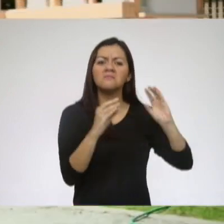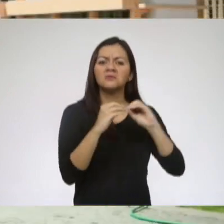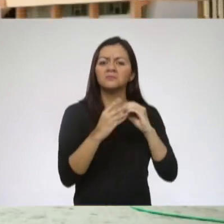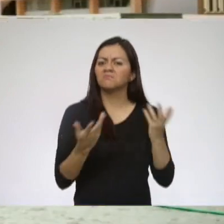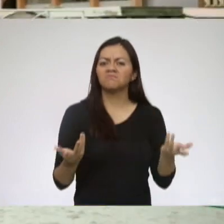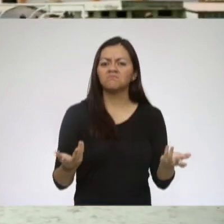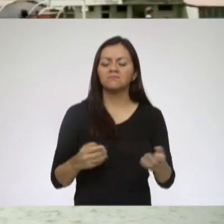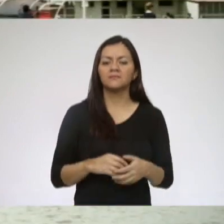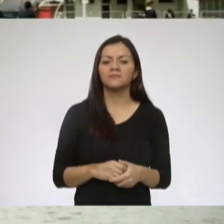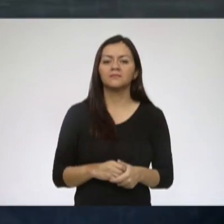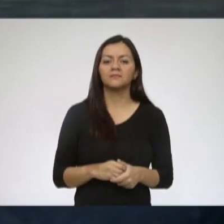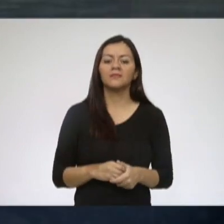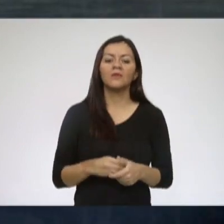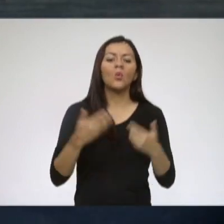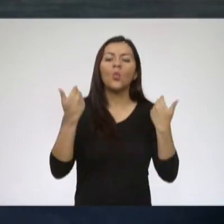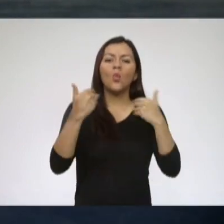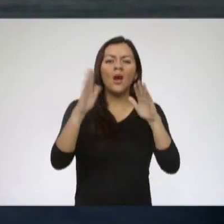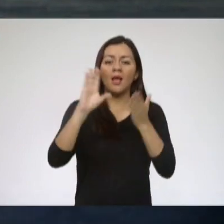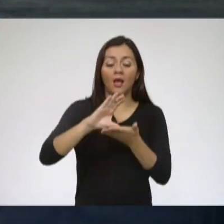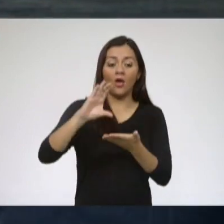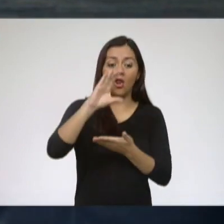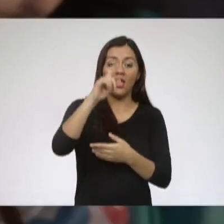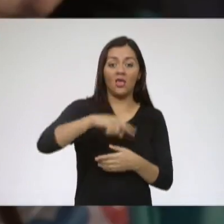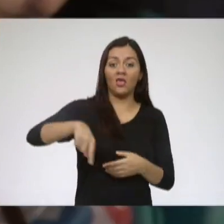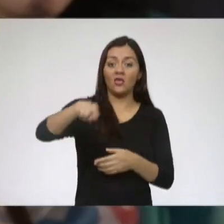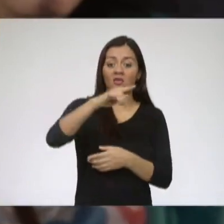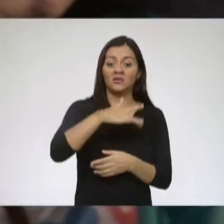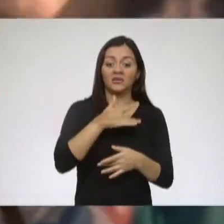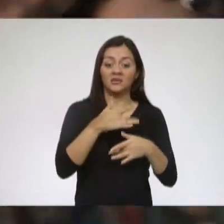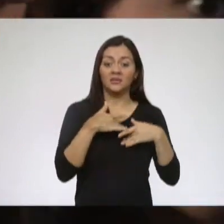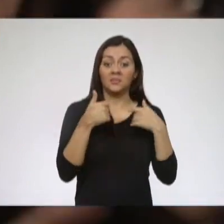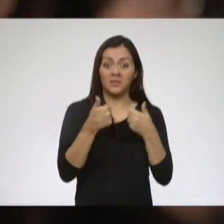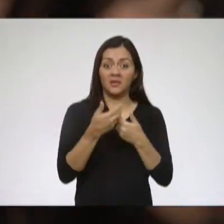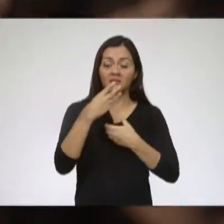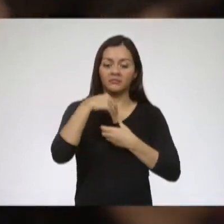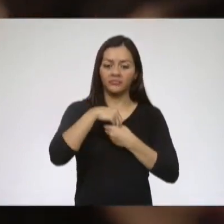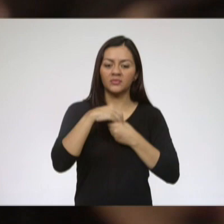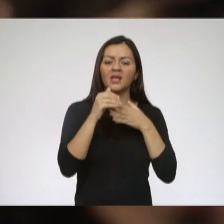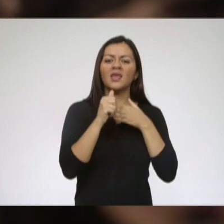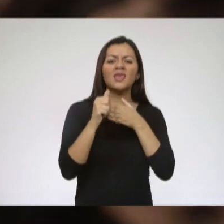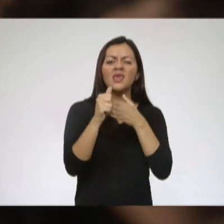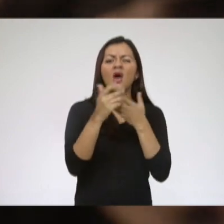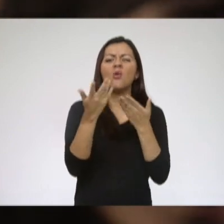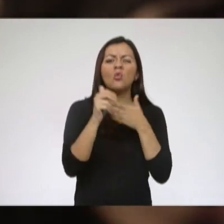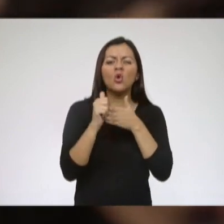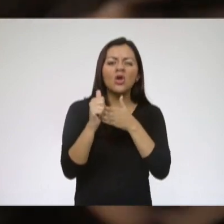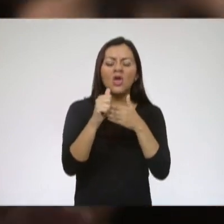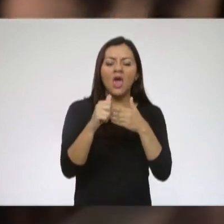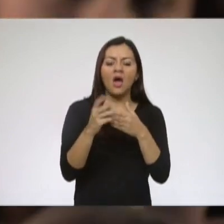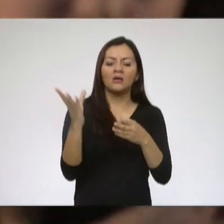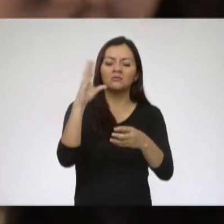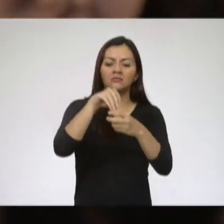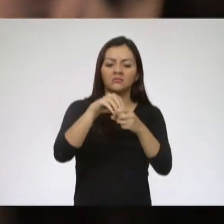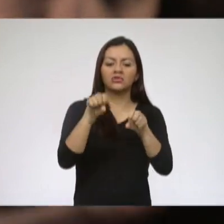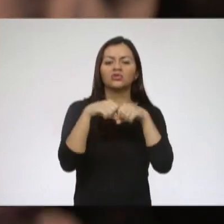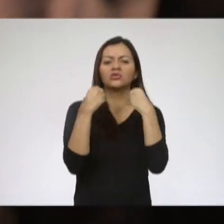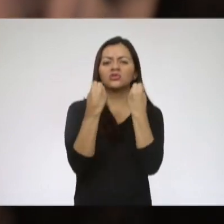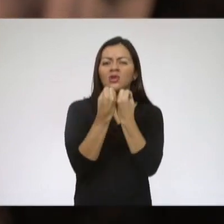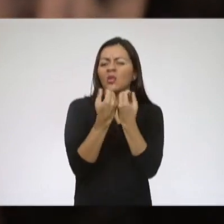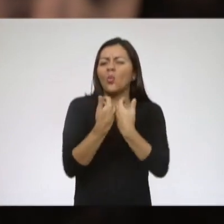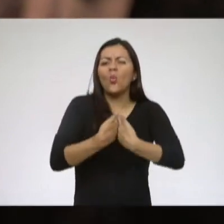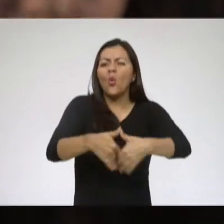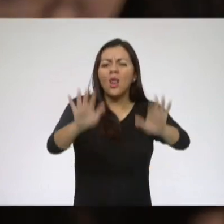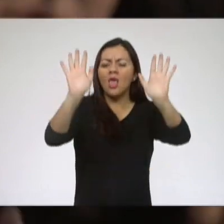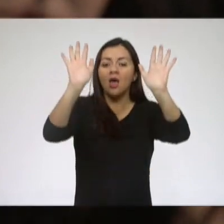en el colegio o en donde quiera que estén les deja realmente ser ustedes en su esencia? Te guían a ser parte de una sociedad común y corriente y no